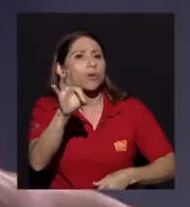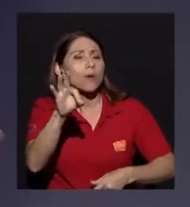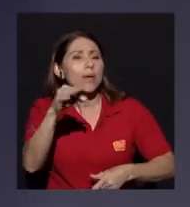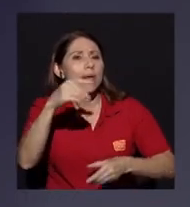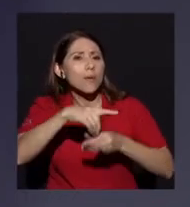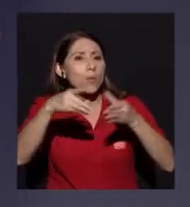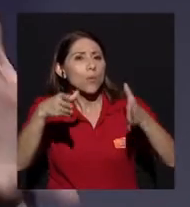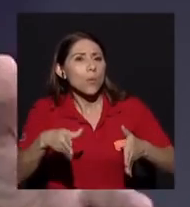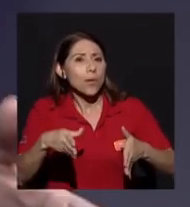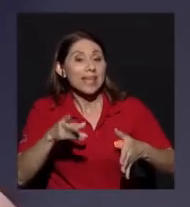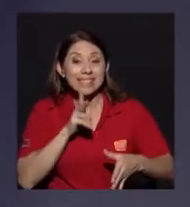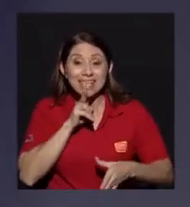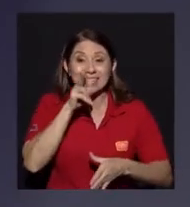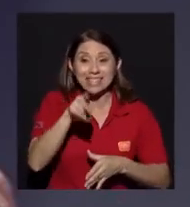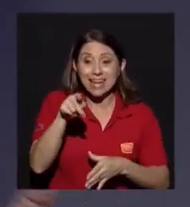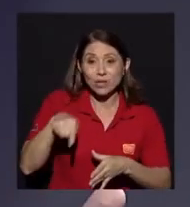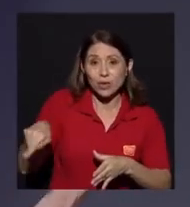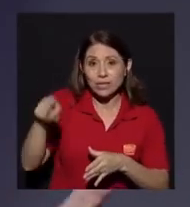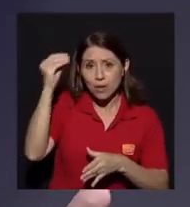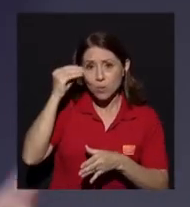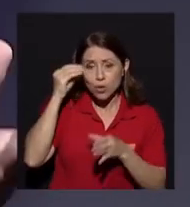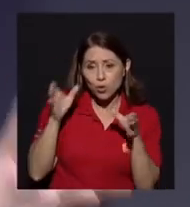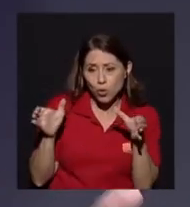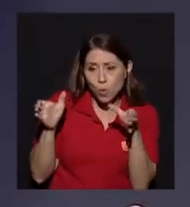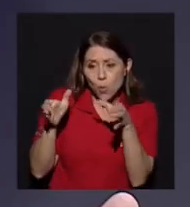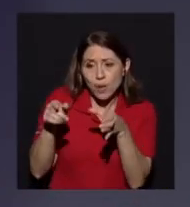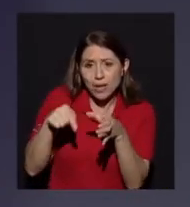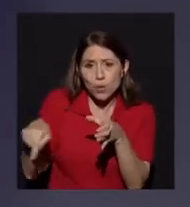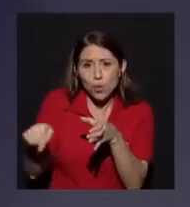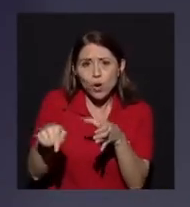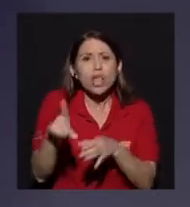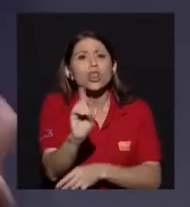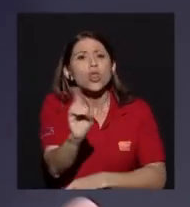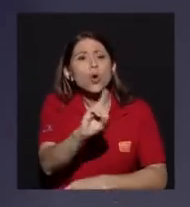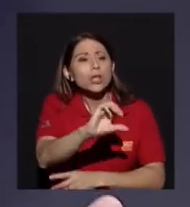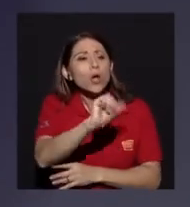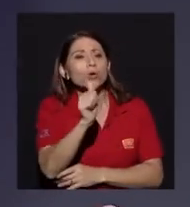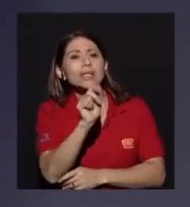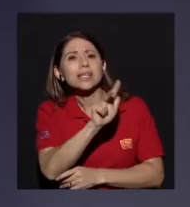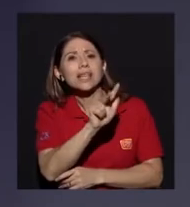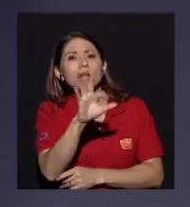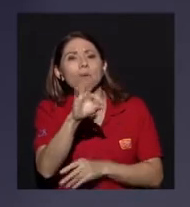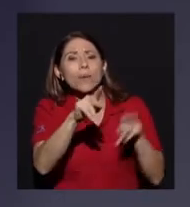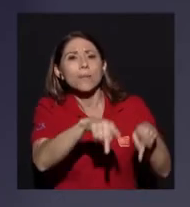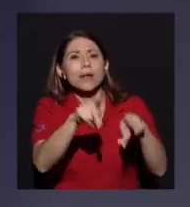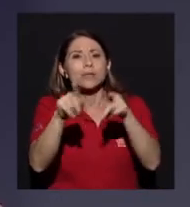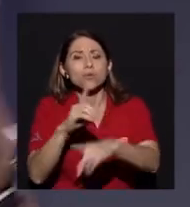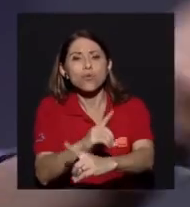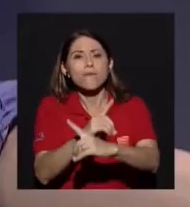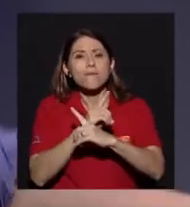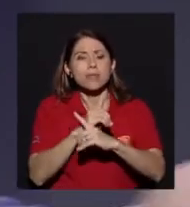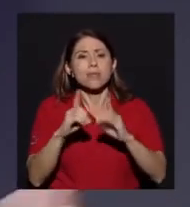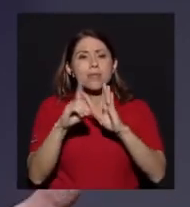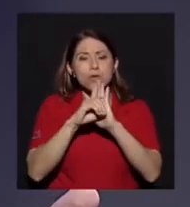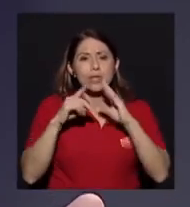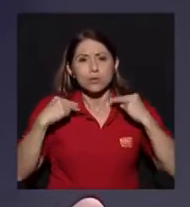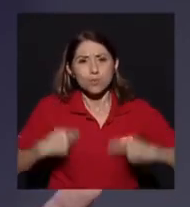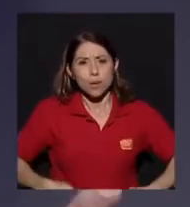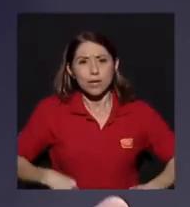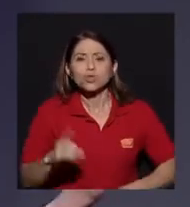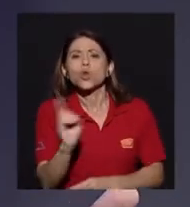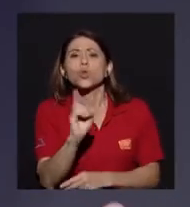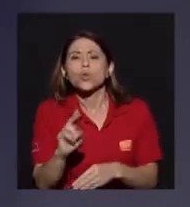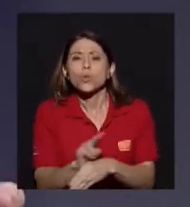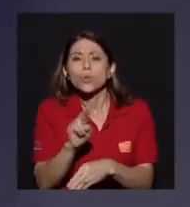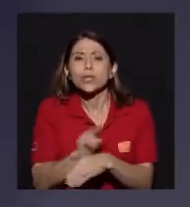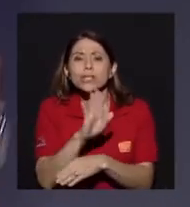postura de un pequeño bloque a dónde están esos otros 39 personas defendiendo los derechos humanos a dónde están utilizando su derecho en